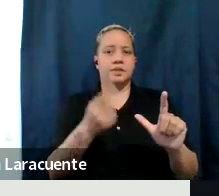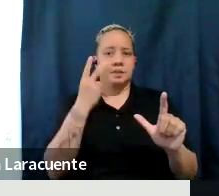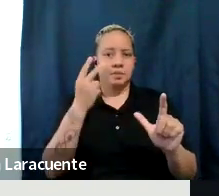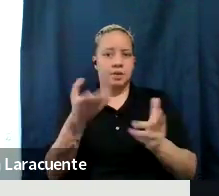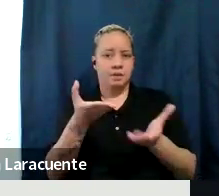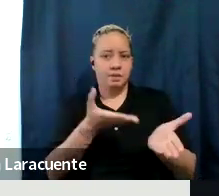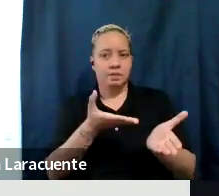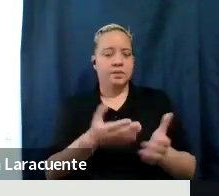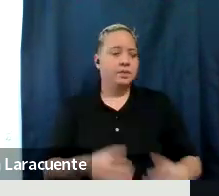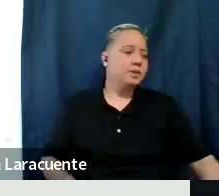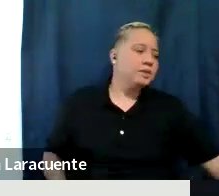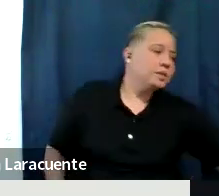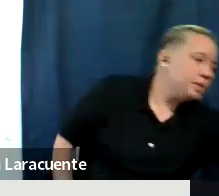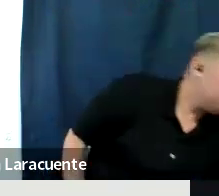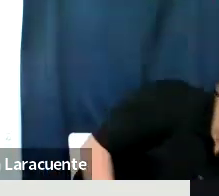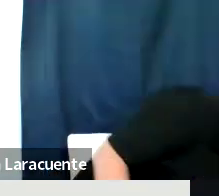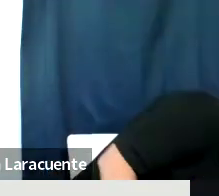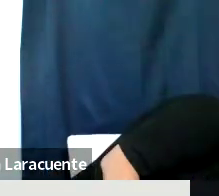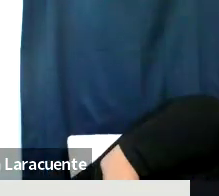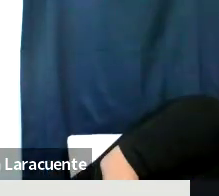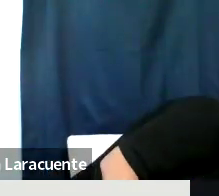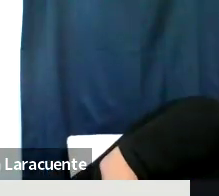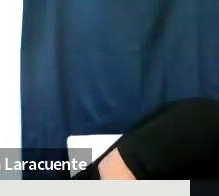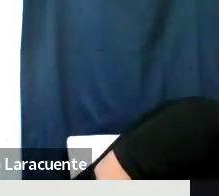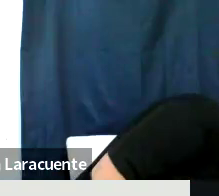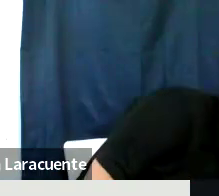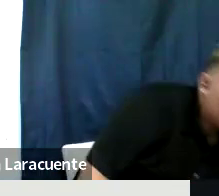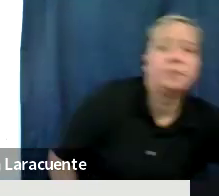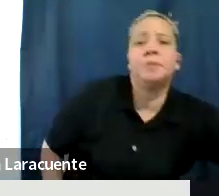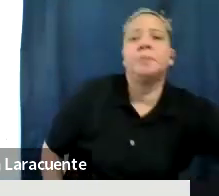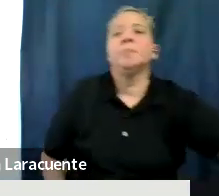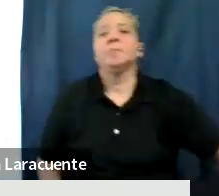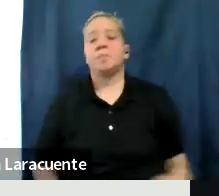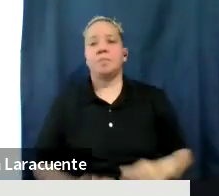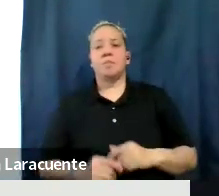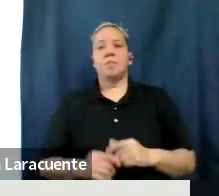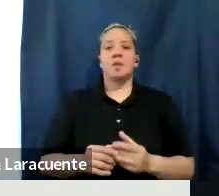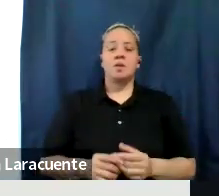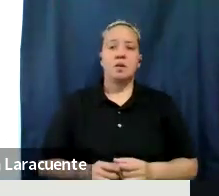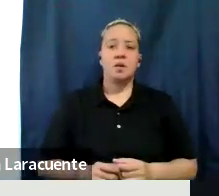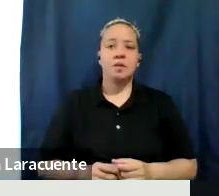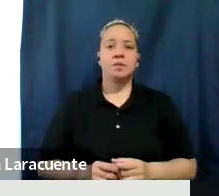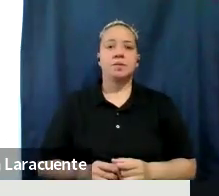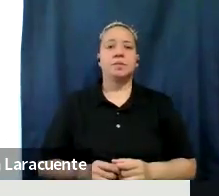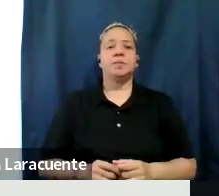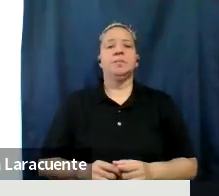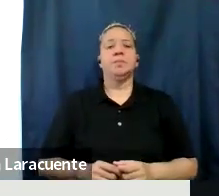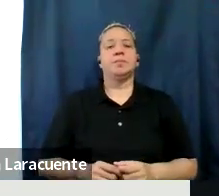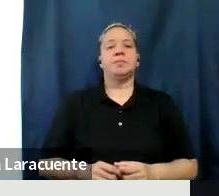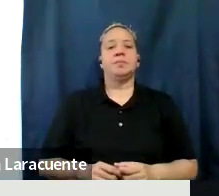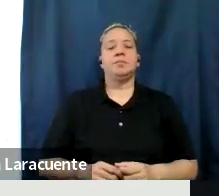pantalla, eh, la periodista, esta vez sí, está firmada la entrevista, la periodista